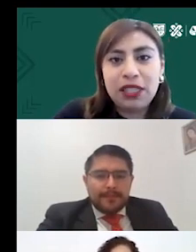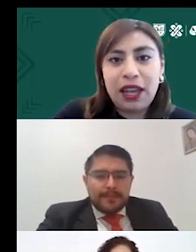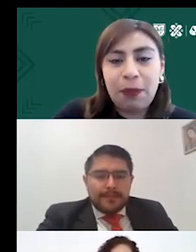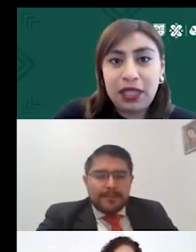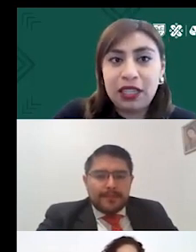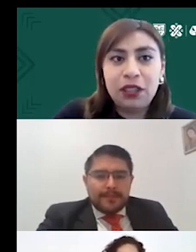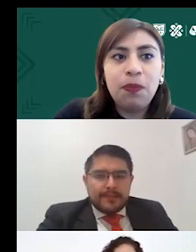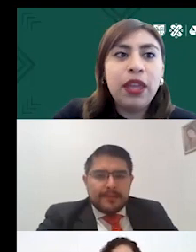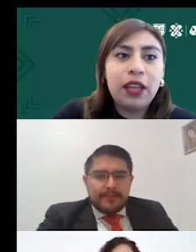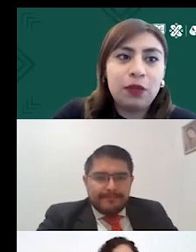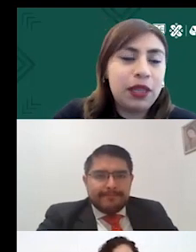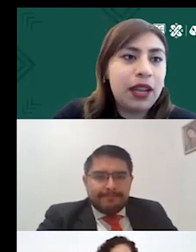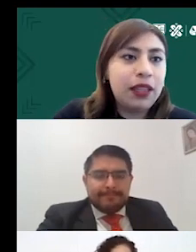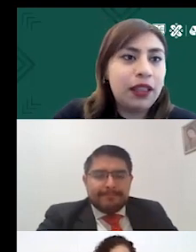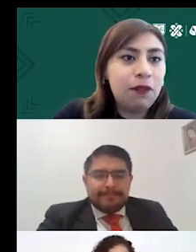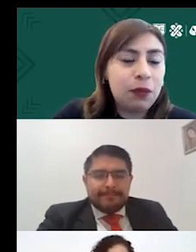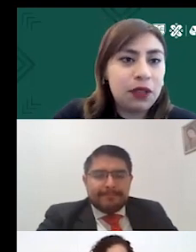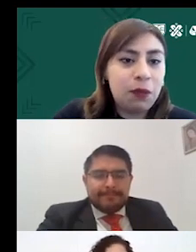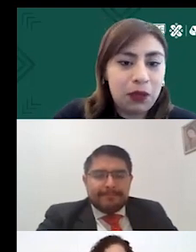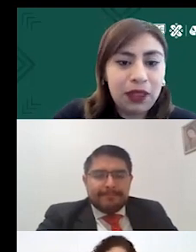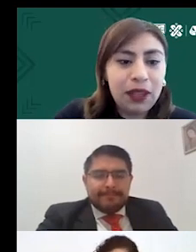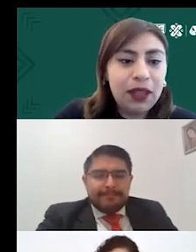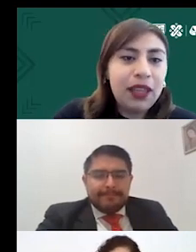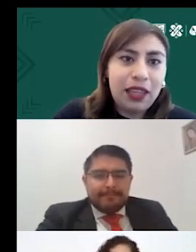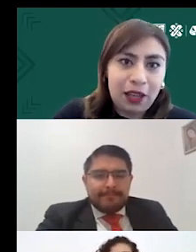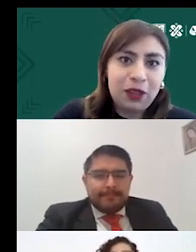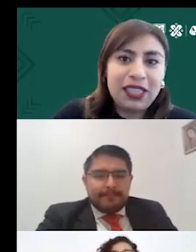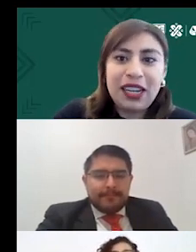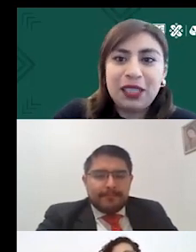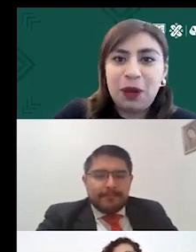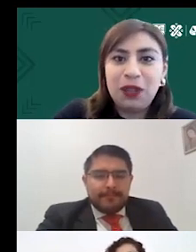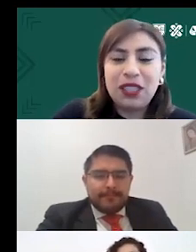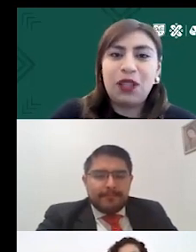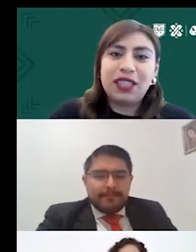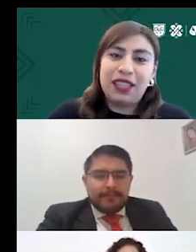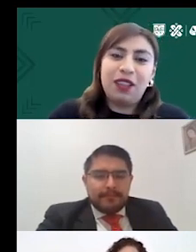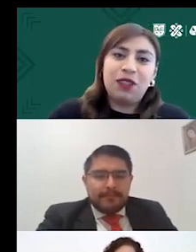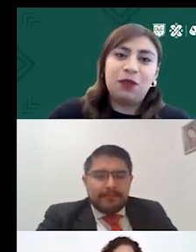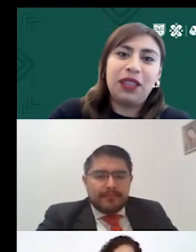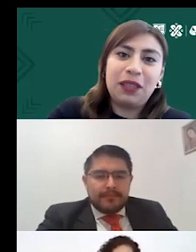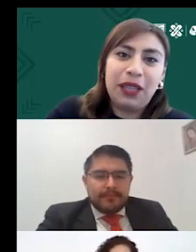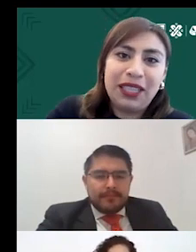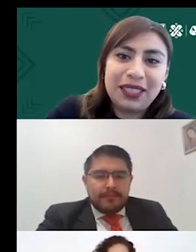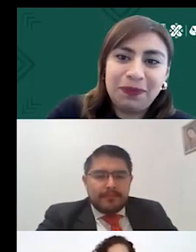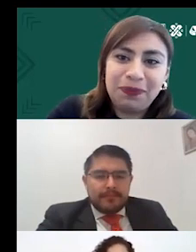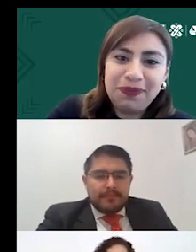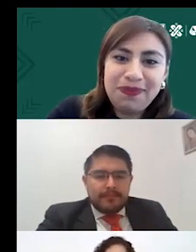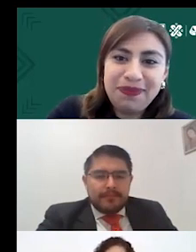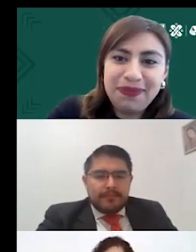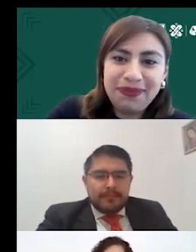apoyaran con esta capacitación, que nos brindaran tanta información importante y que contestaran las preguntas y dudas que tenían nuestros